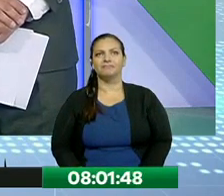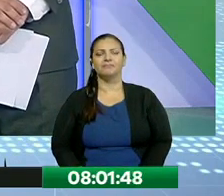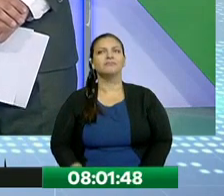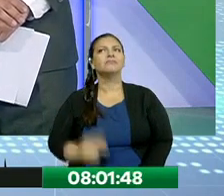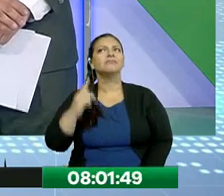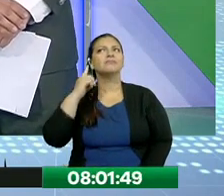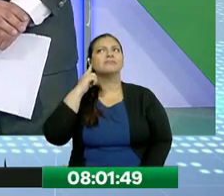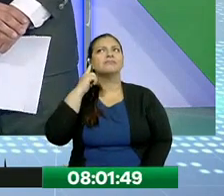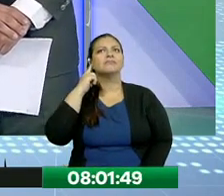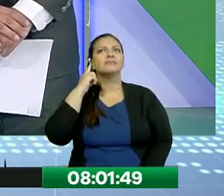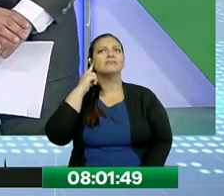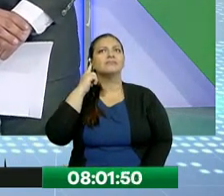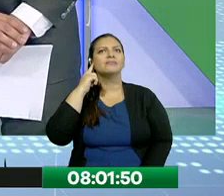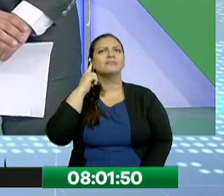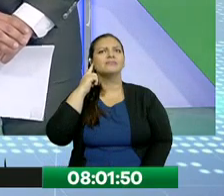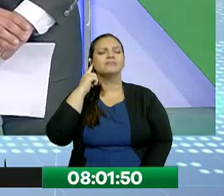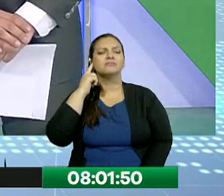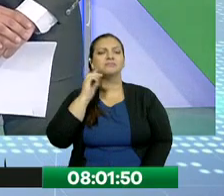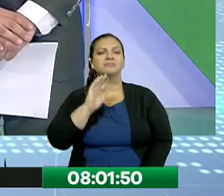Échale.